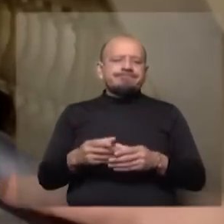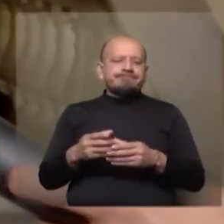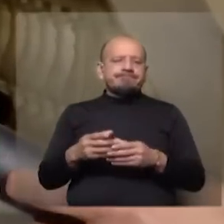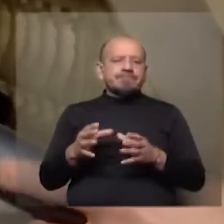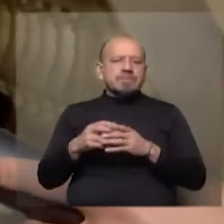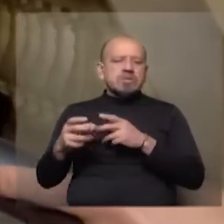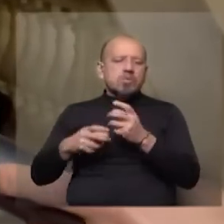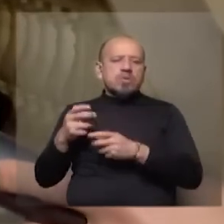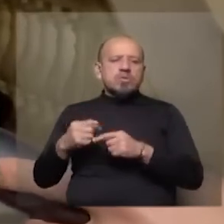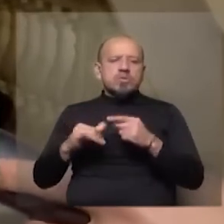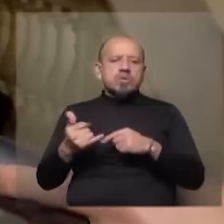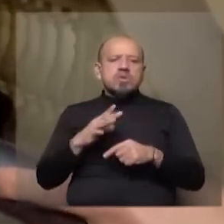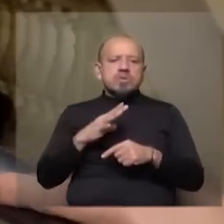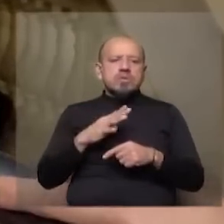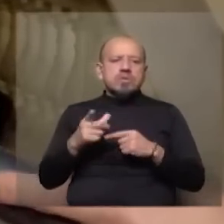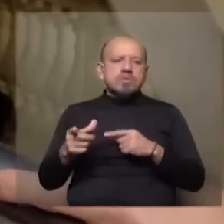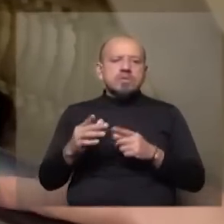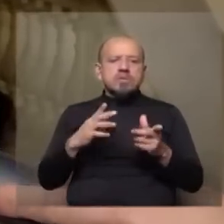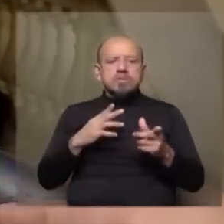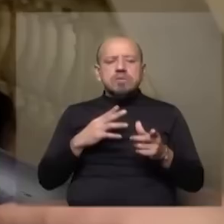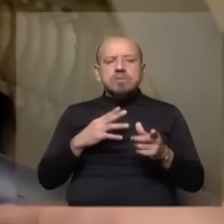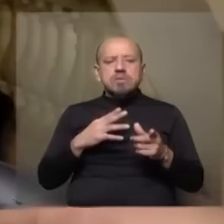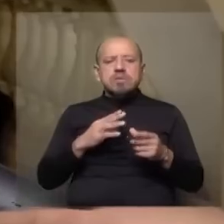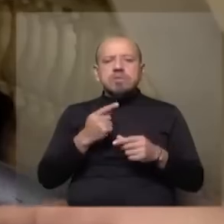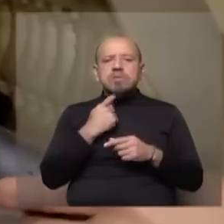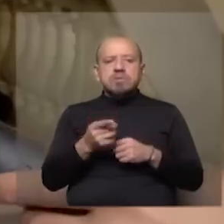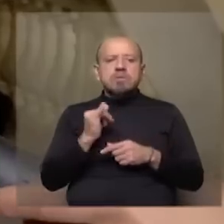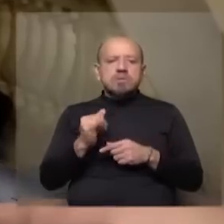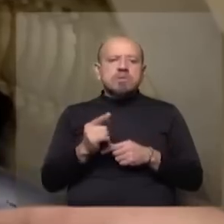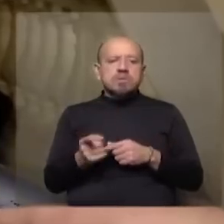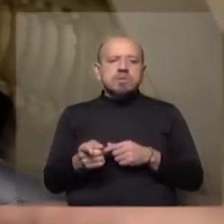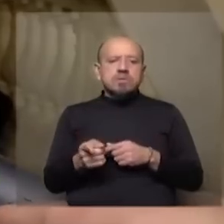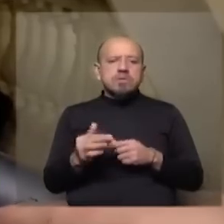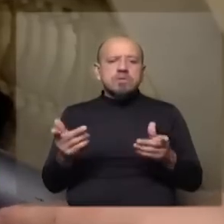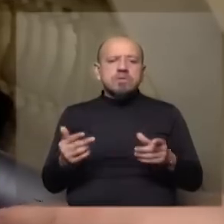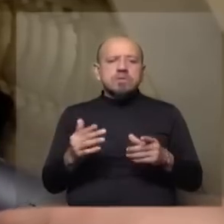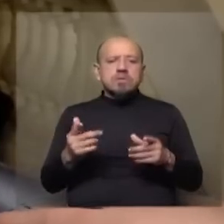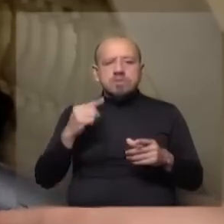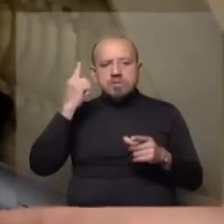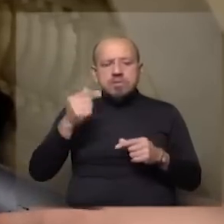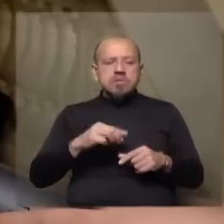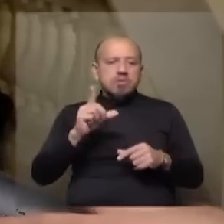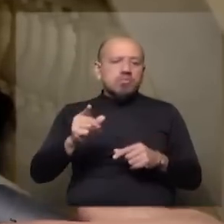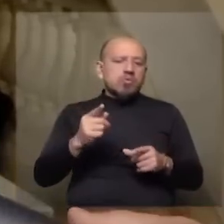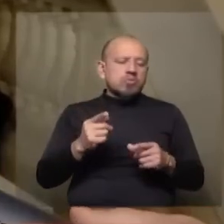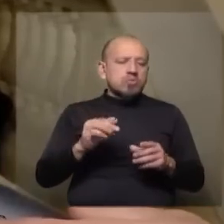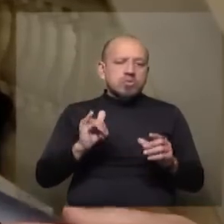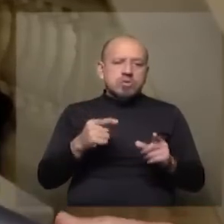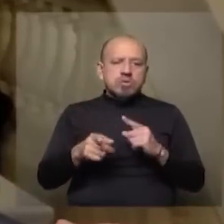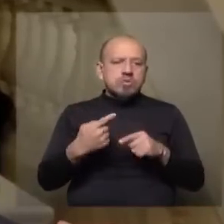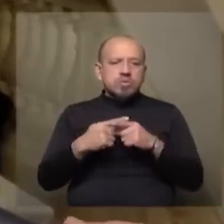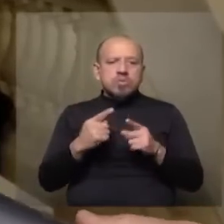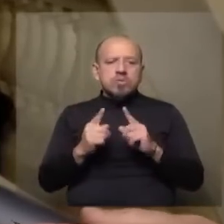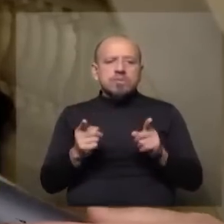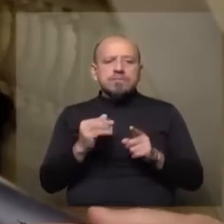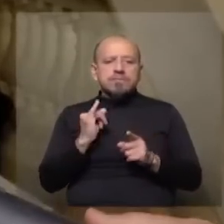tema asumido por aquellos que estábamos convencidos que servía y por aquellos que pensaban que iba a durar una semana eso ya no se discute